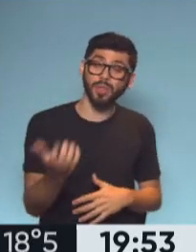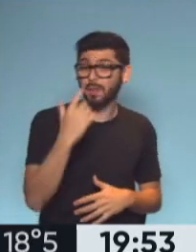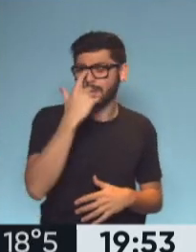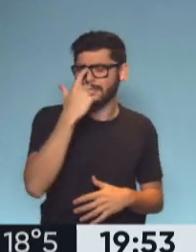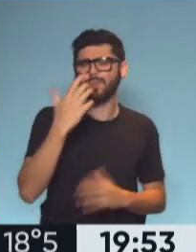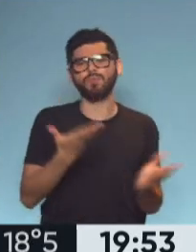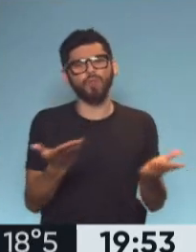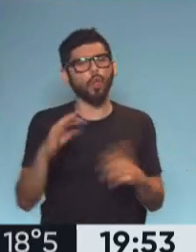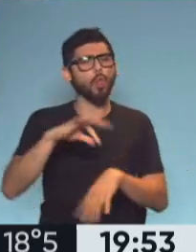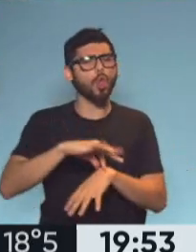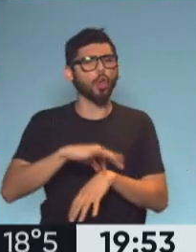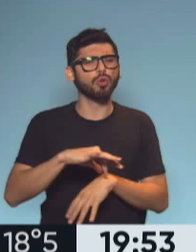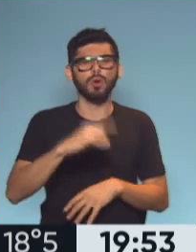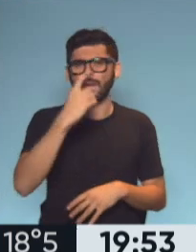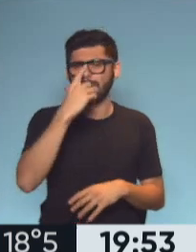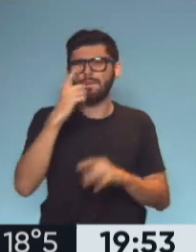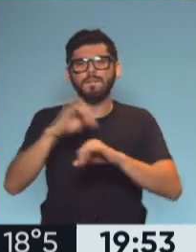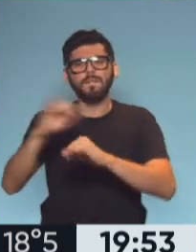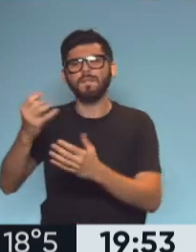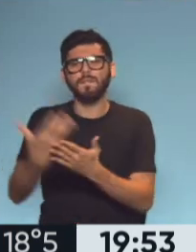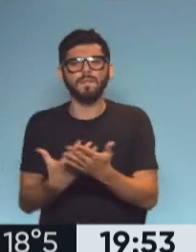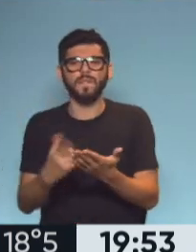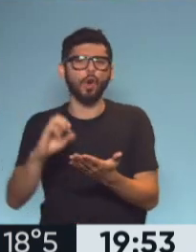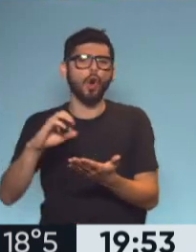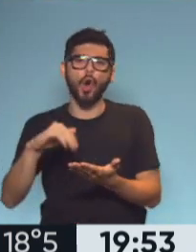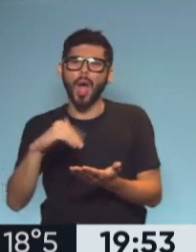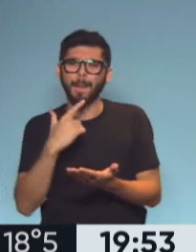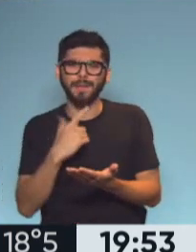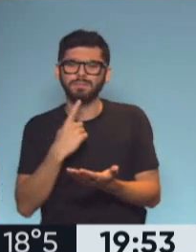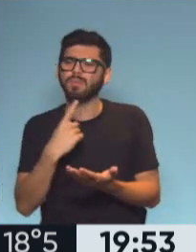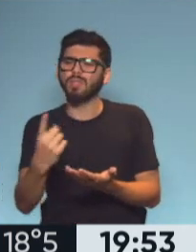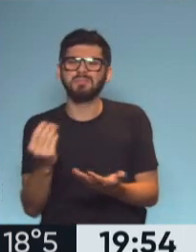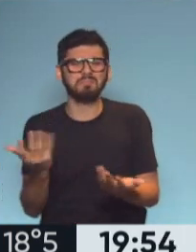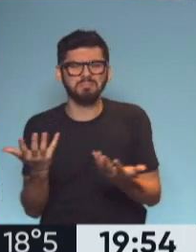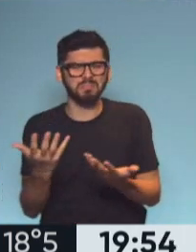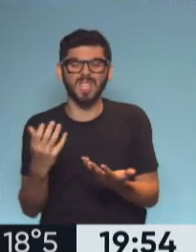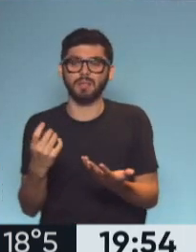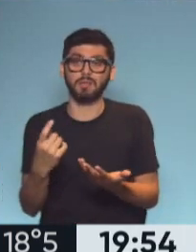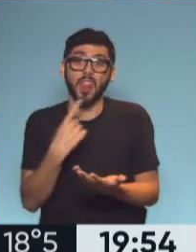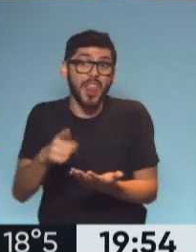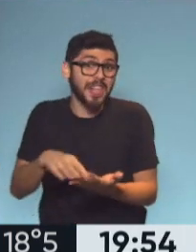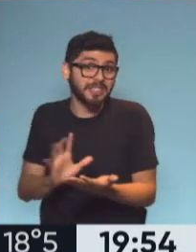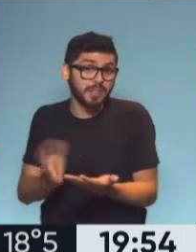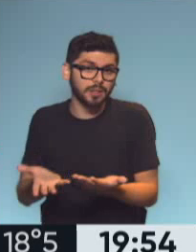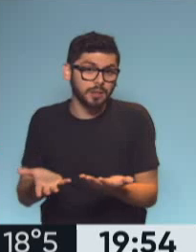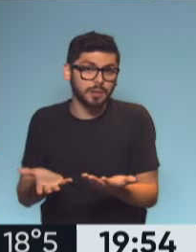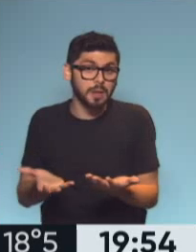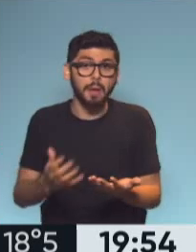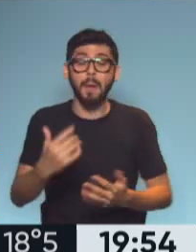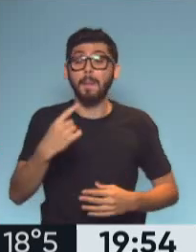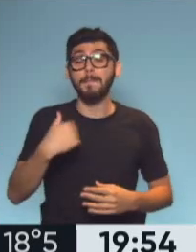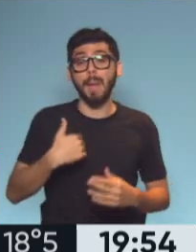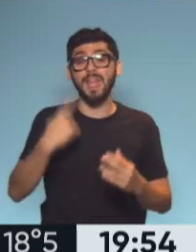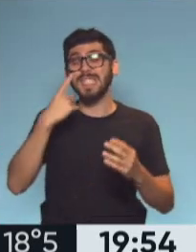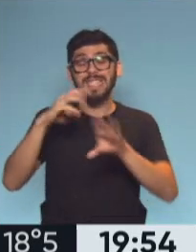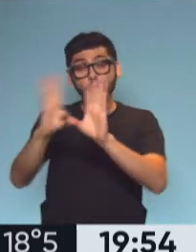noches. ¿De qué se trata este informe de expertos de la OMS que están afirmando esto que afirman? Y mire, creo que estamos en un problema con las instituciones.